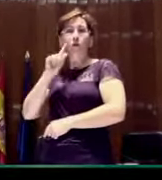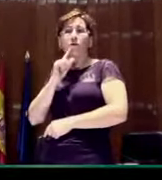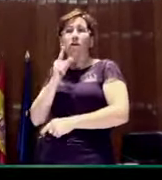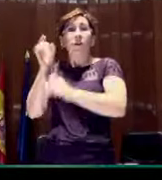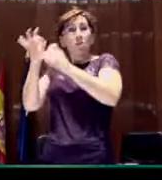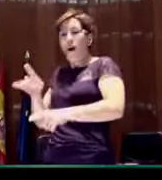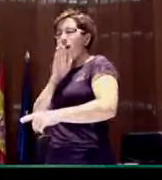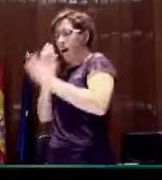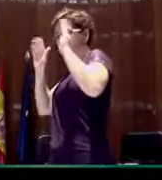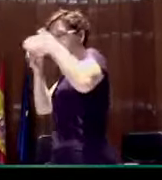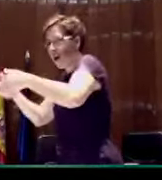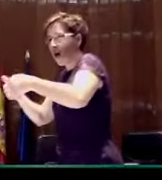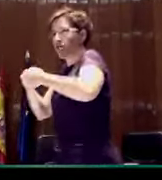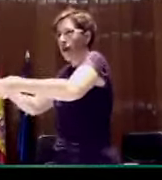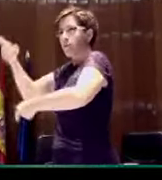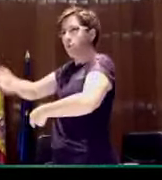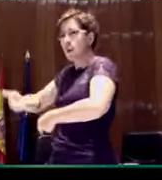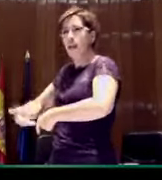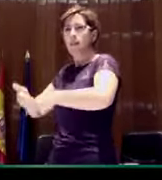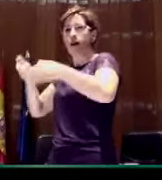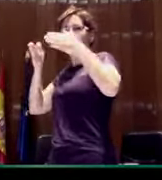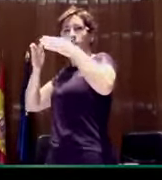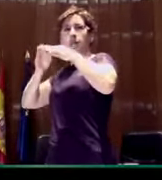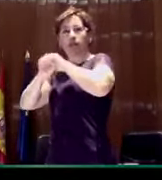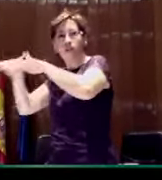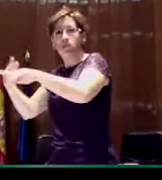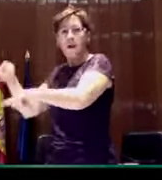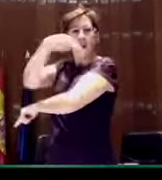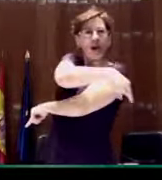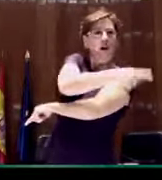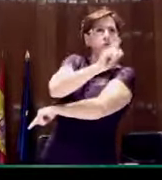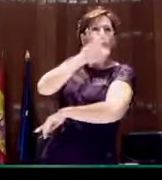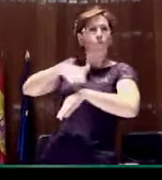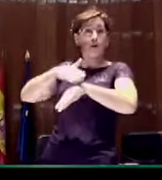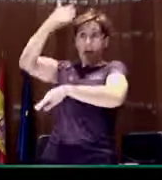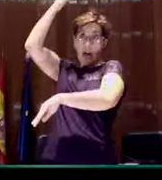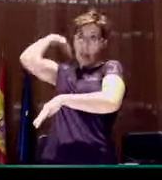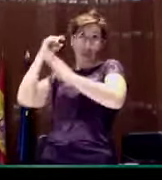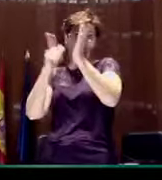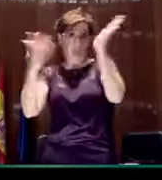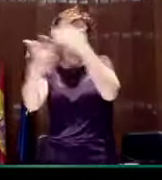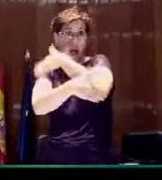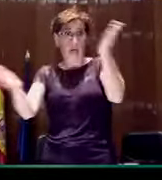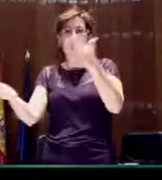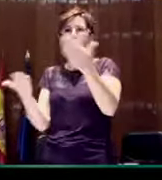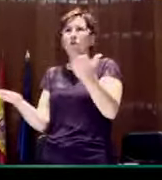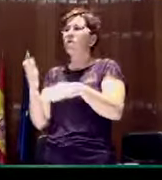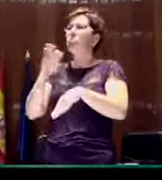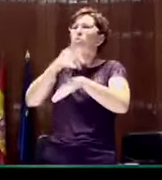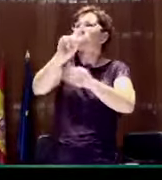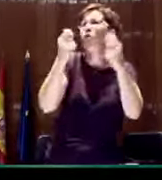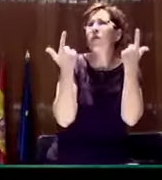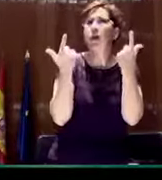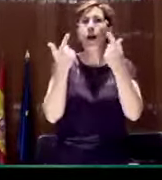mucho más rápidamente? En aquella época todavía no había habido ninguna ley de reconocimiento de la lengua de signos y demás. ¿Por qué no la hacen oficial? ¿Por qué